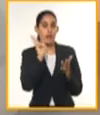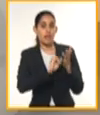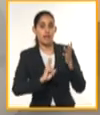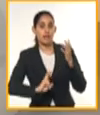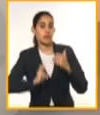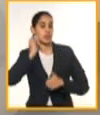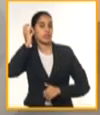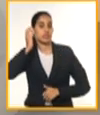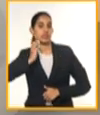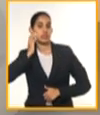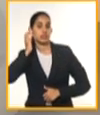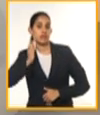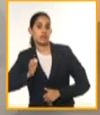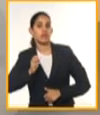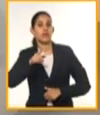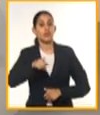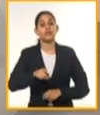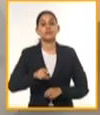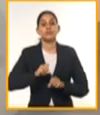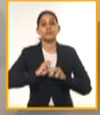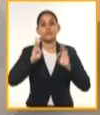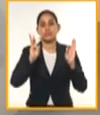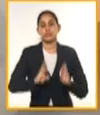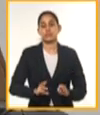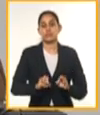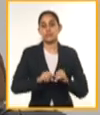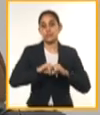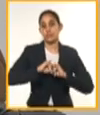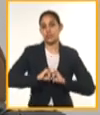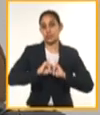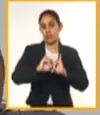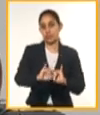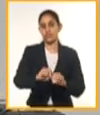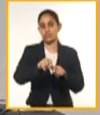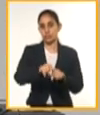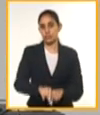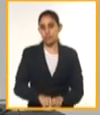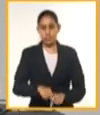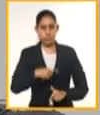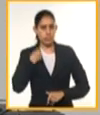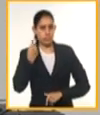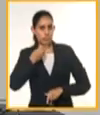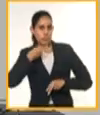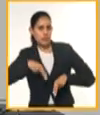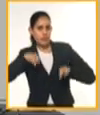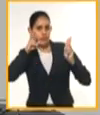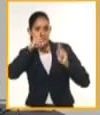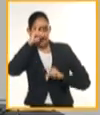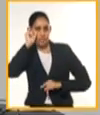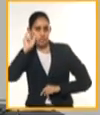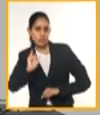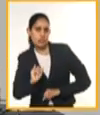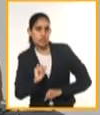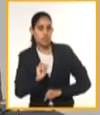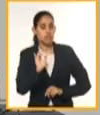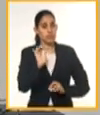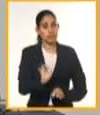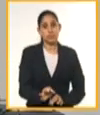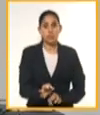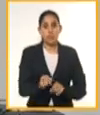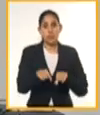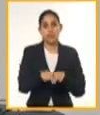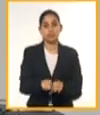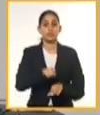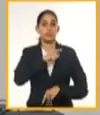de acuerdo con todo lo que hizo Rusia. O sea, yo soy muy objetivo y sincero. Yo estoy